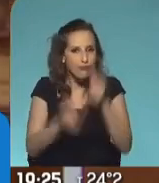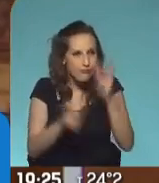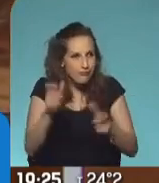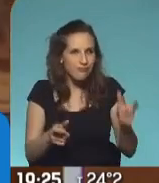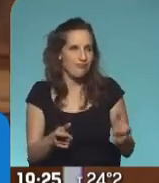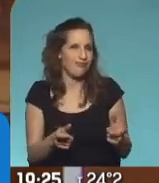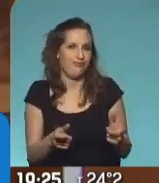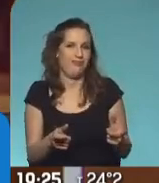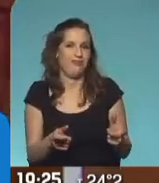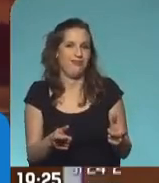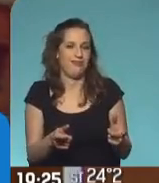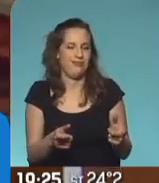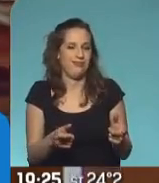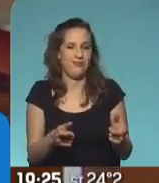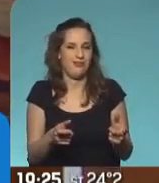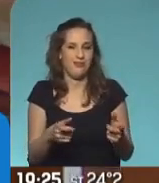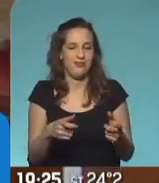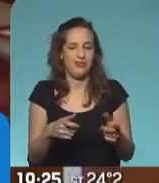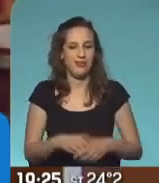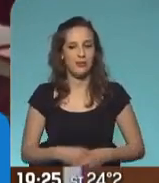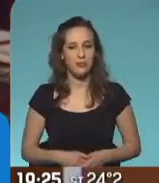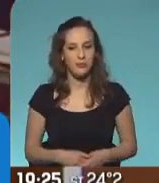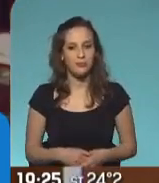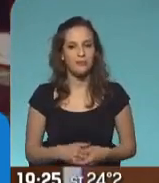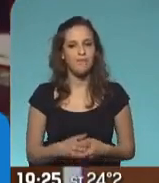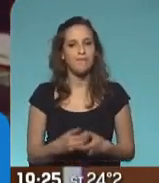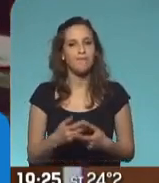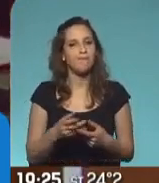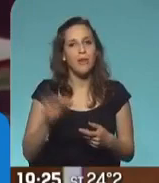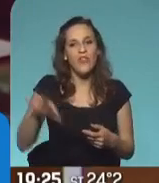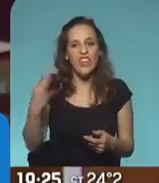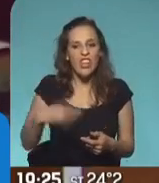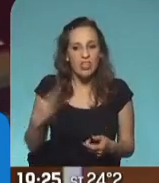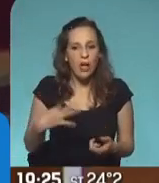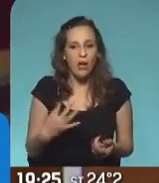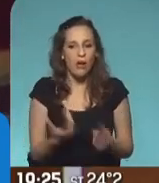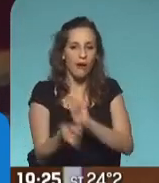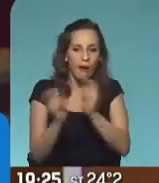hacen es perder condiciones de bienestar, de vida,